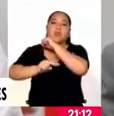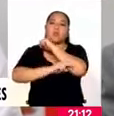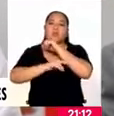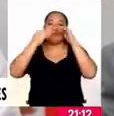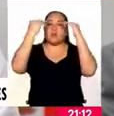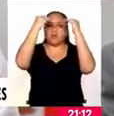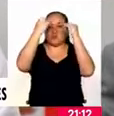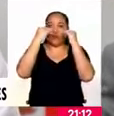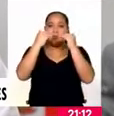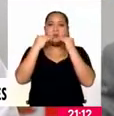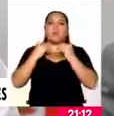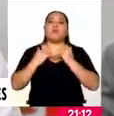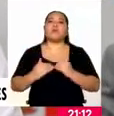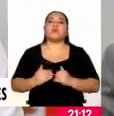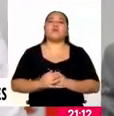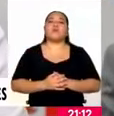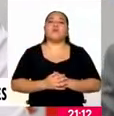siguiente,